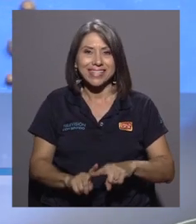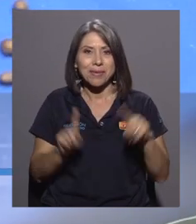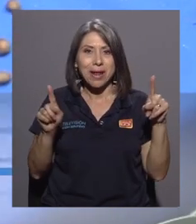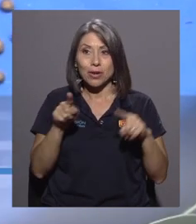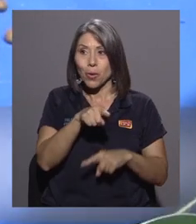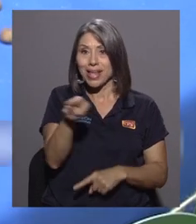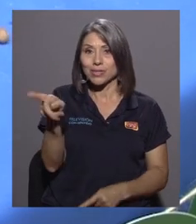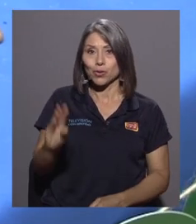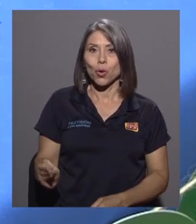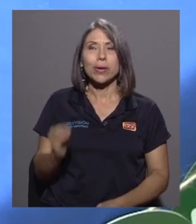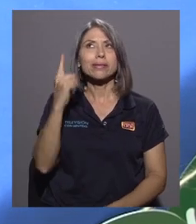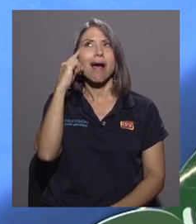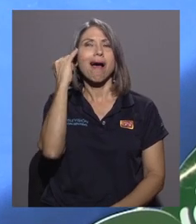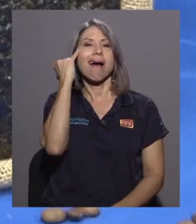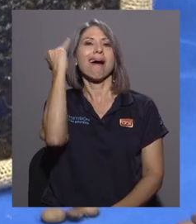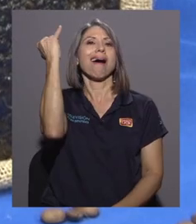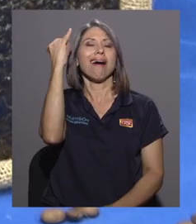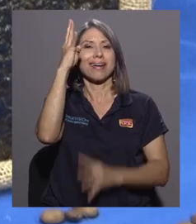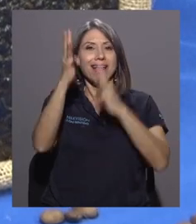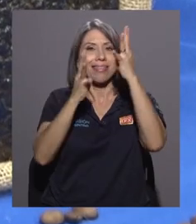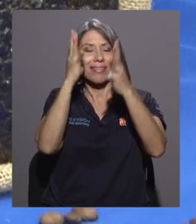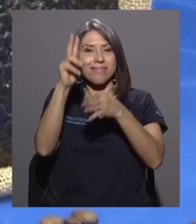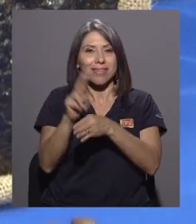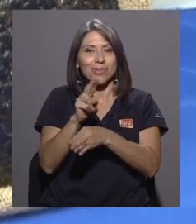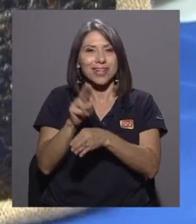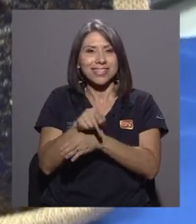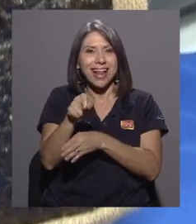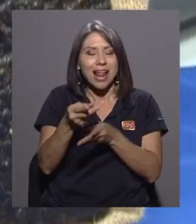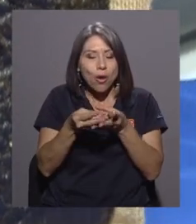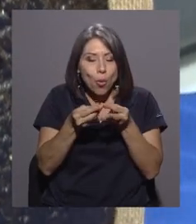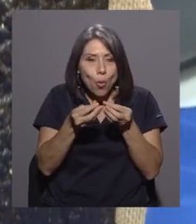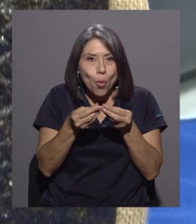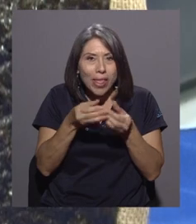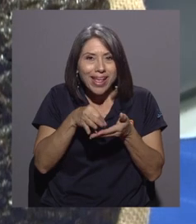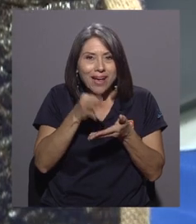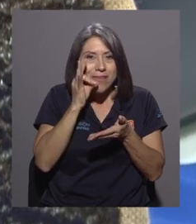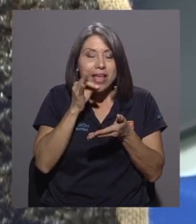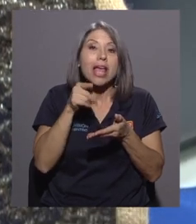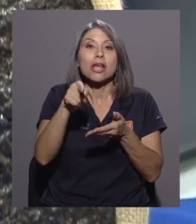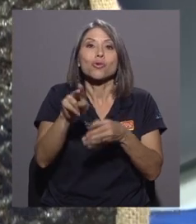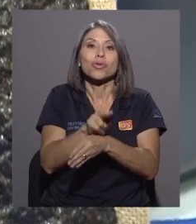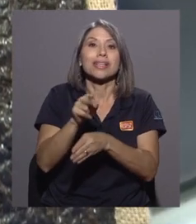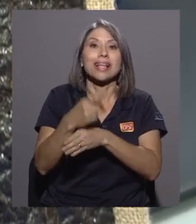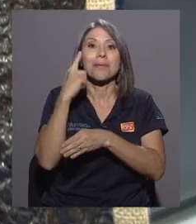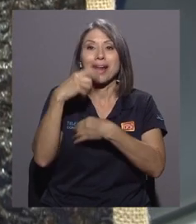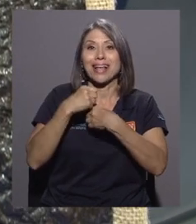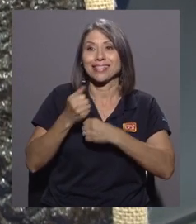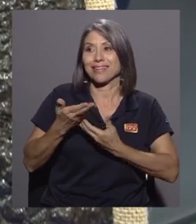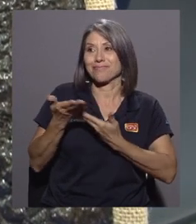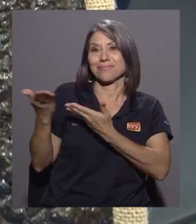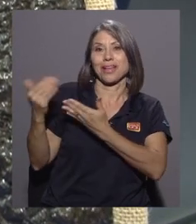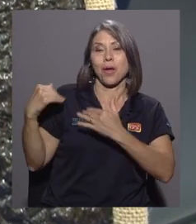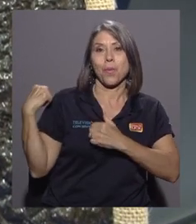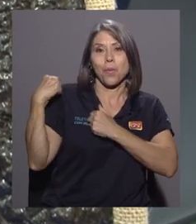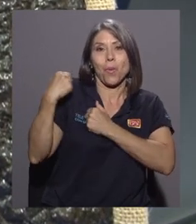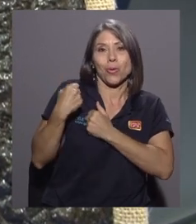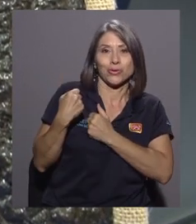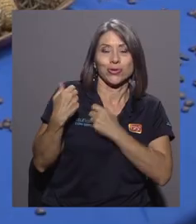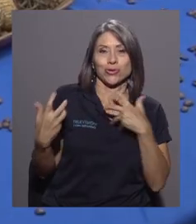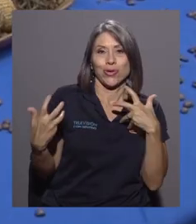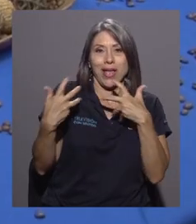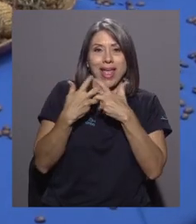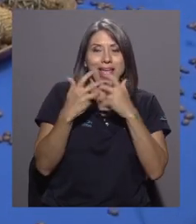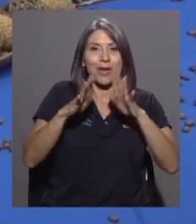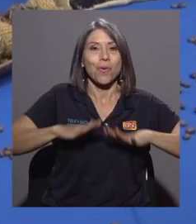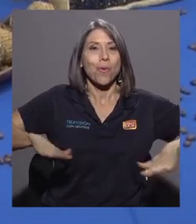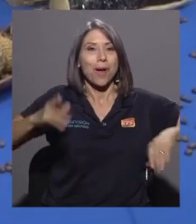estos jóvenes idearon una forma creativa de utilizarla y convertirla en materia prima para estos bolsos ecoamigables. El